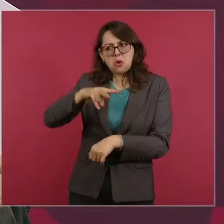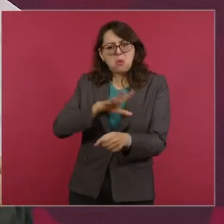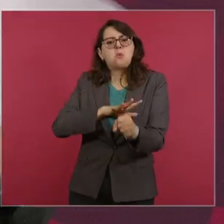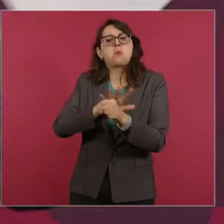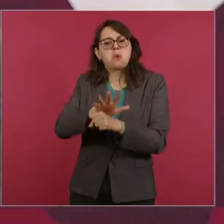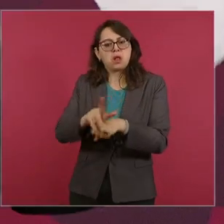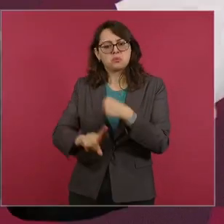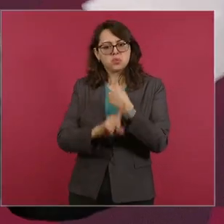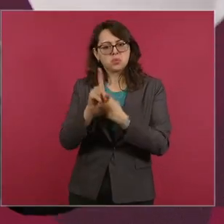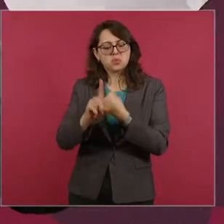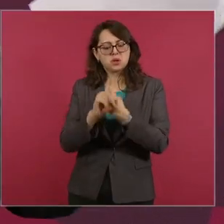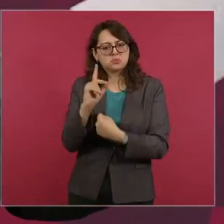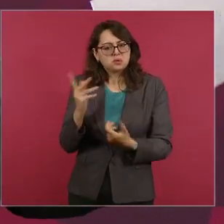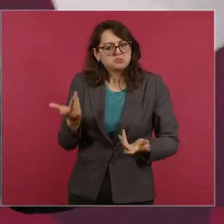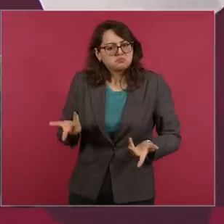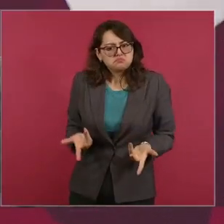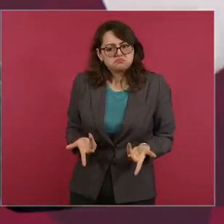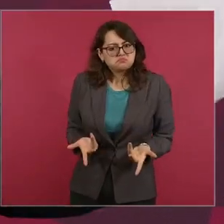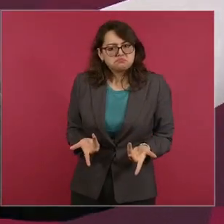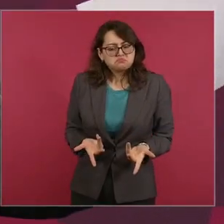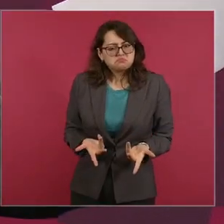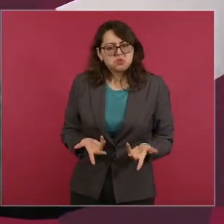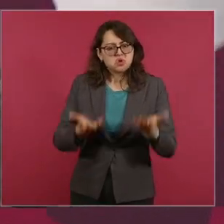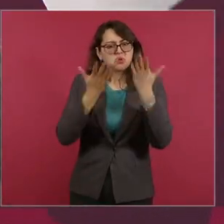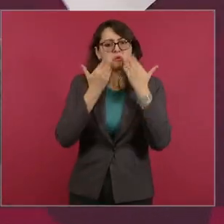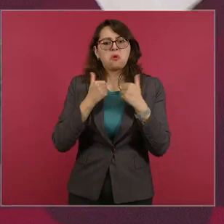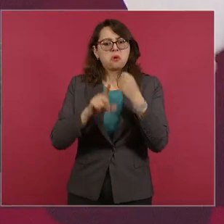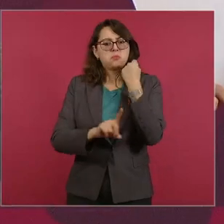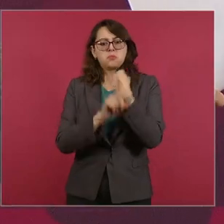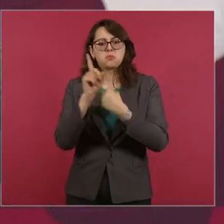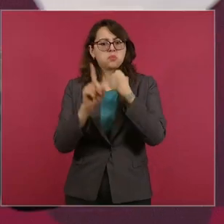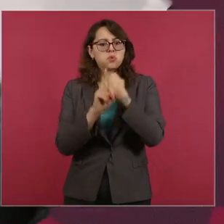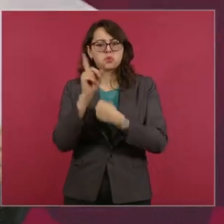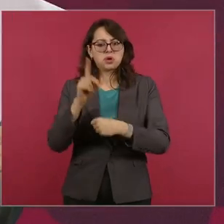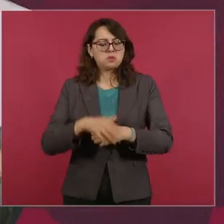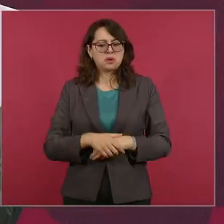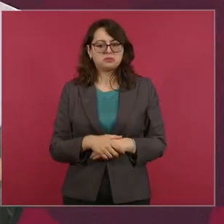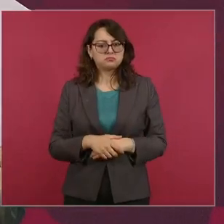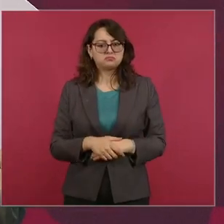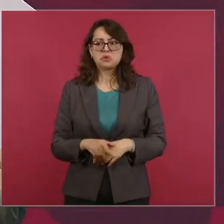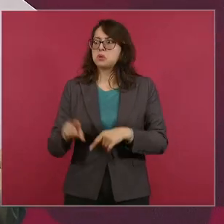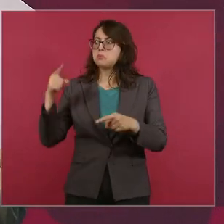hasta ahora ninguno del servicio exterior